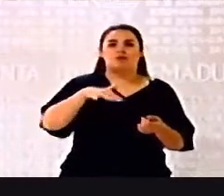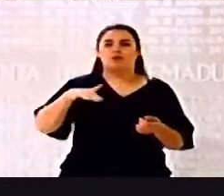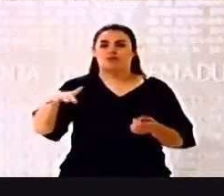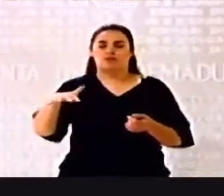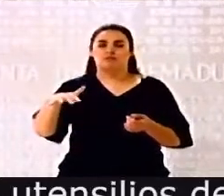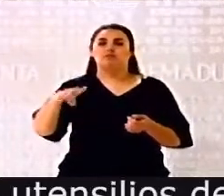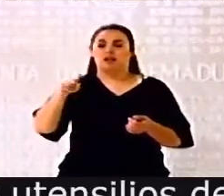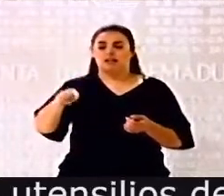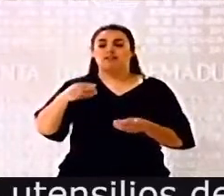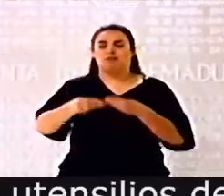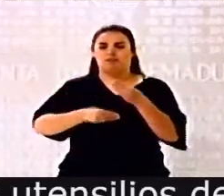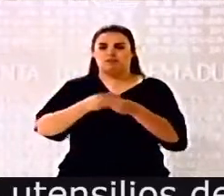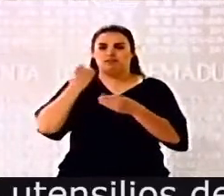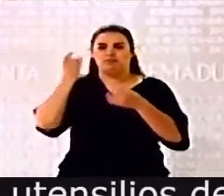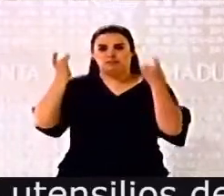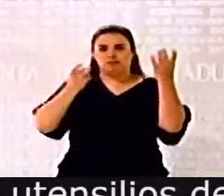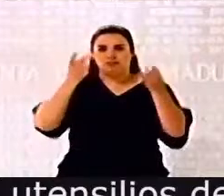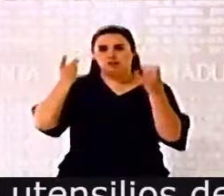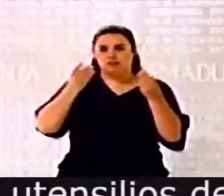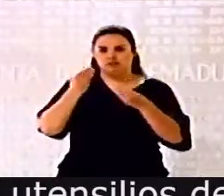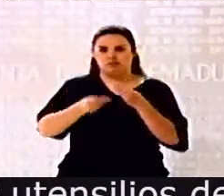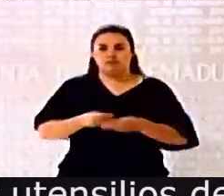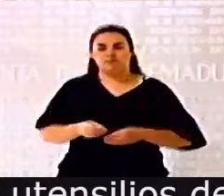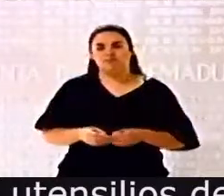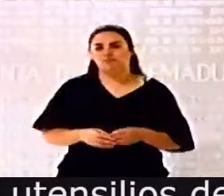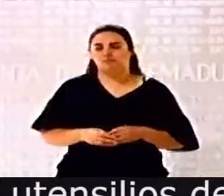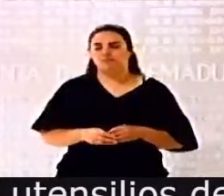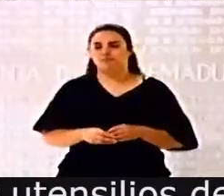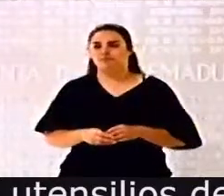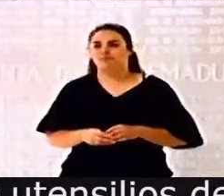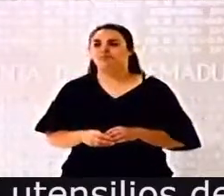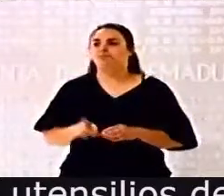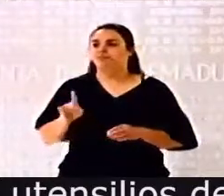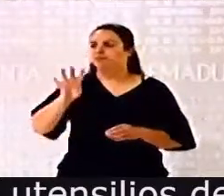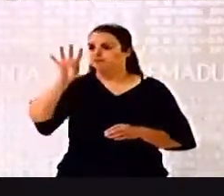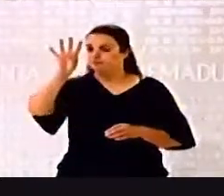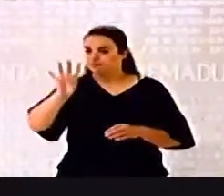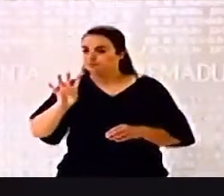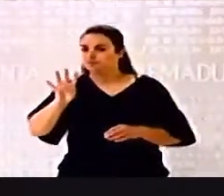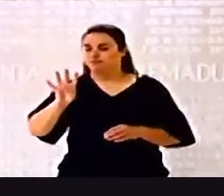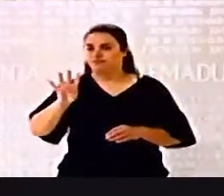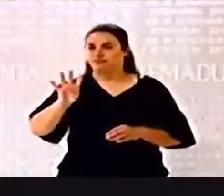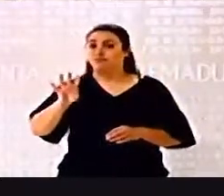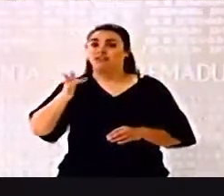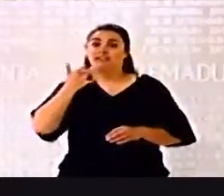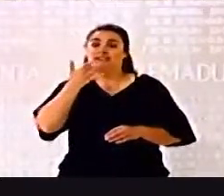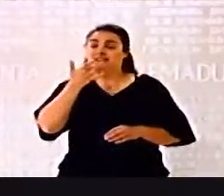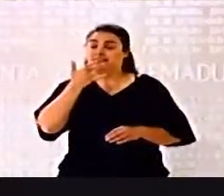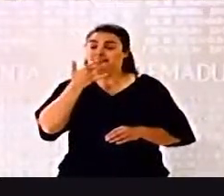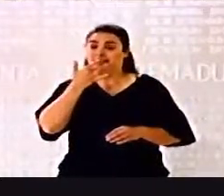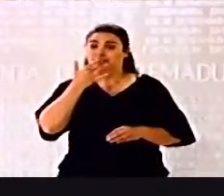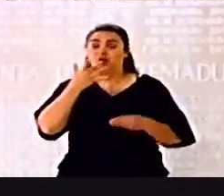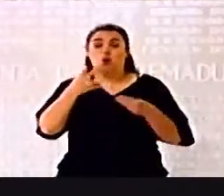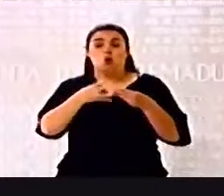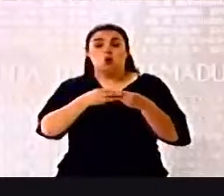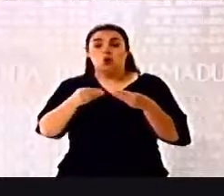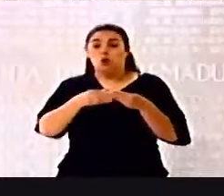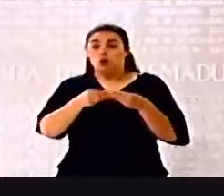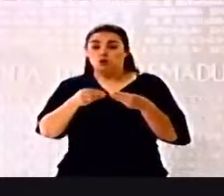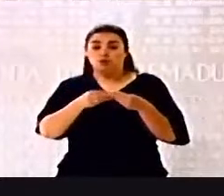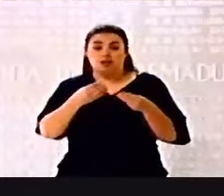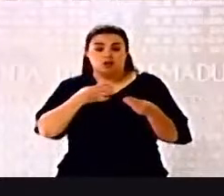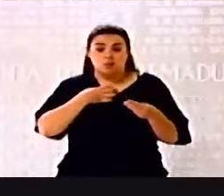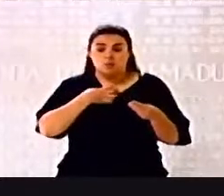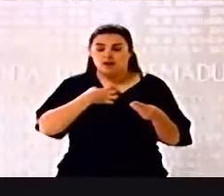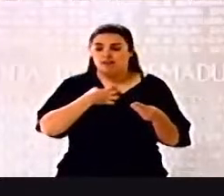vayan a desarrollar las actividades. Y 4. Siempre que no se pueda utilizar, siempre que no se pueda hacer